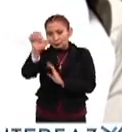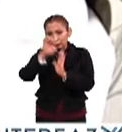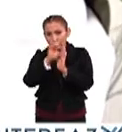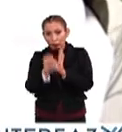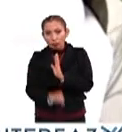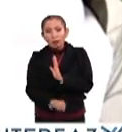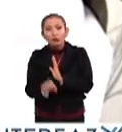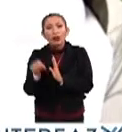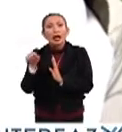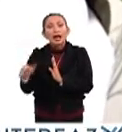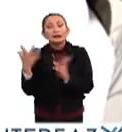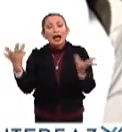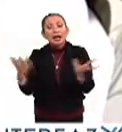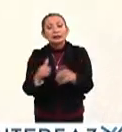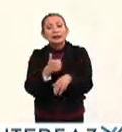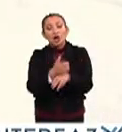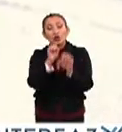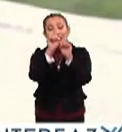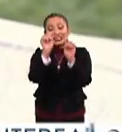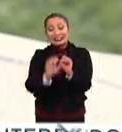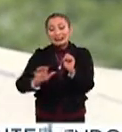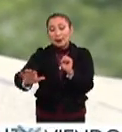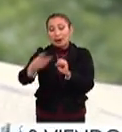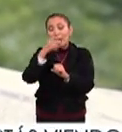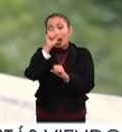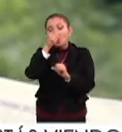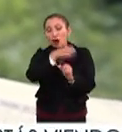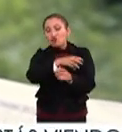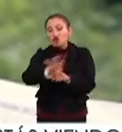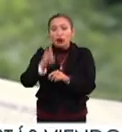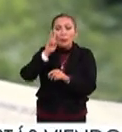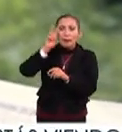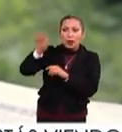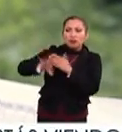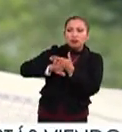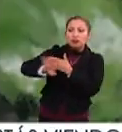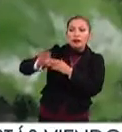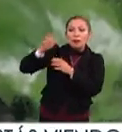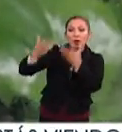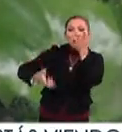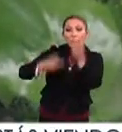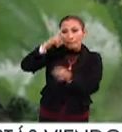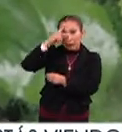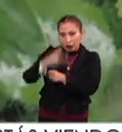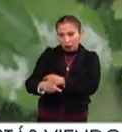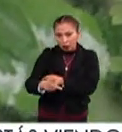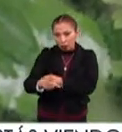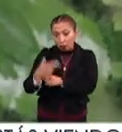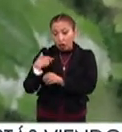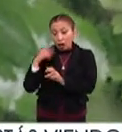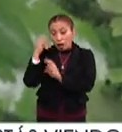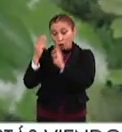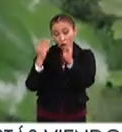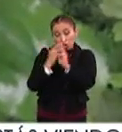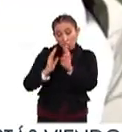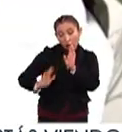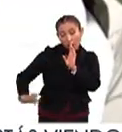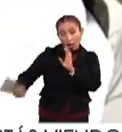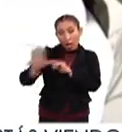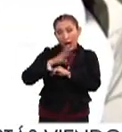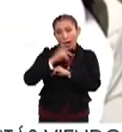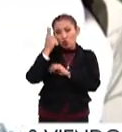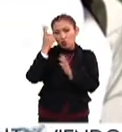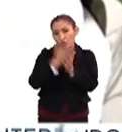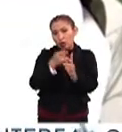ejemplo es la creación de un sistema de riesgos de predicción de incendios forestales para México. A nivel mundial